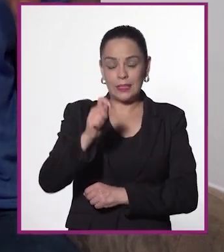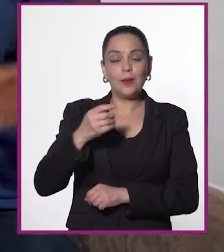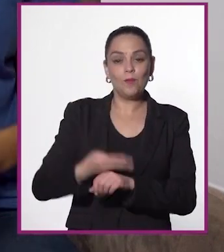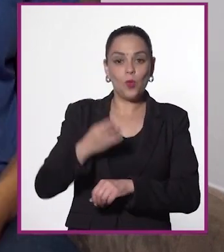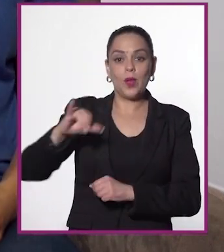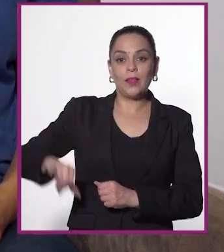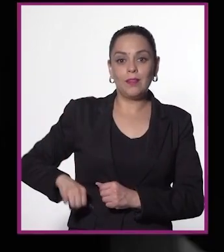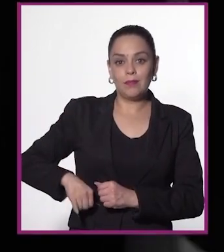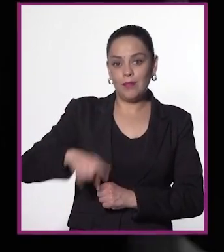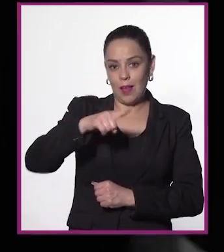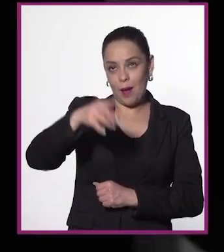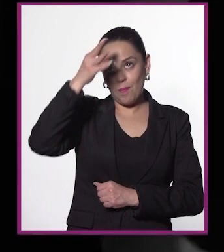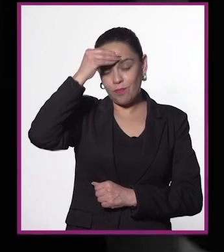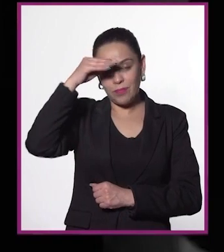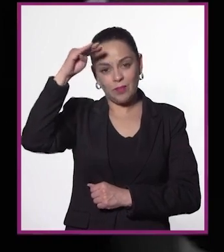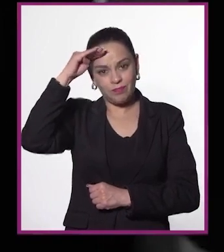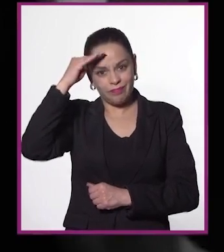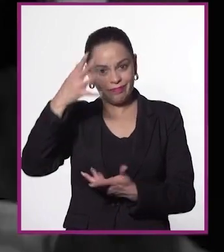interesante en qué pensar.